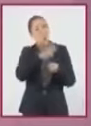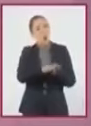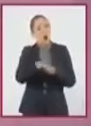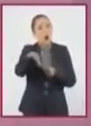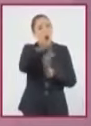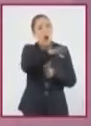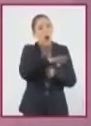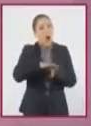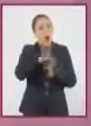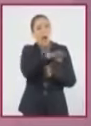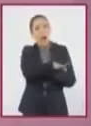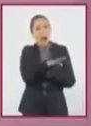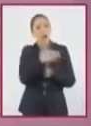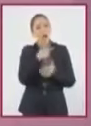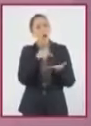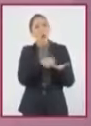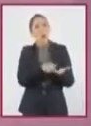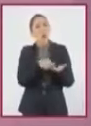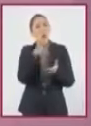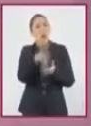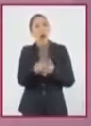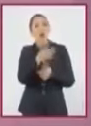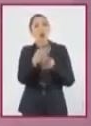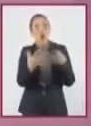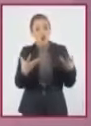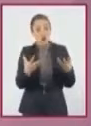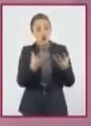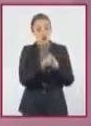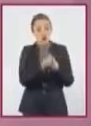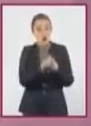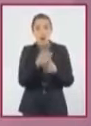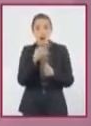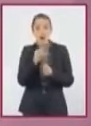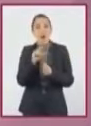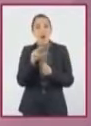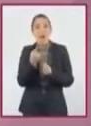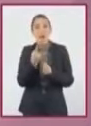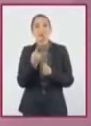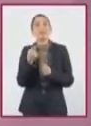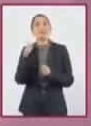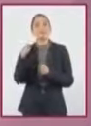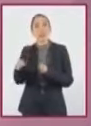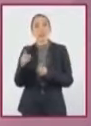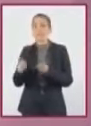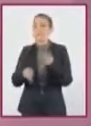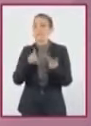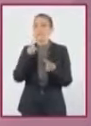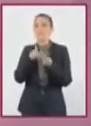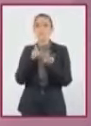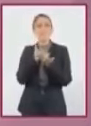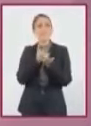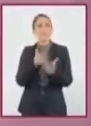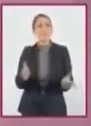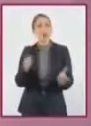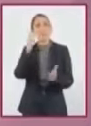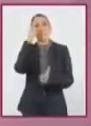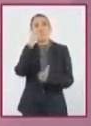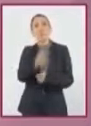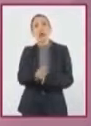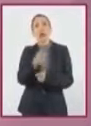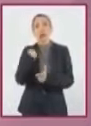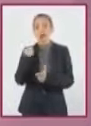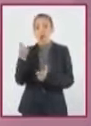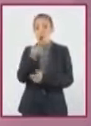se hallan naturalmente los hombres todos, que no es otro que el de perfecta libertad para ordenar